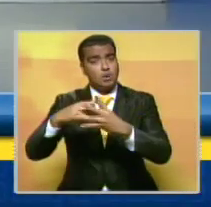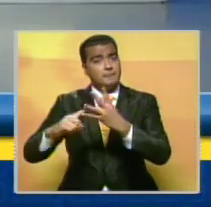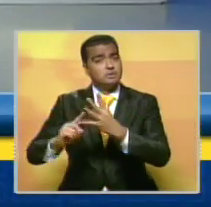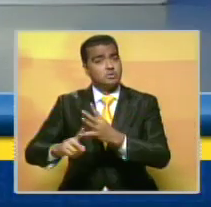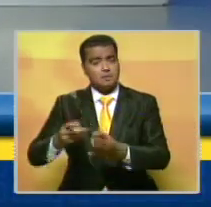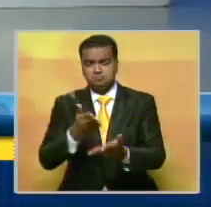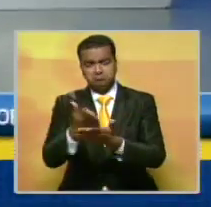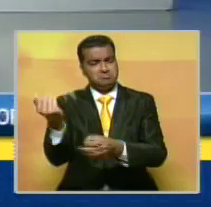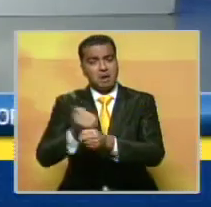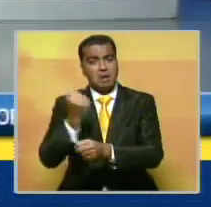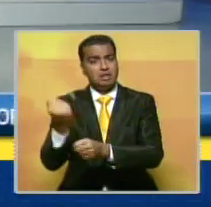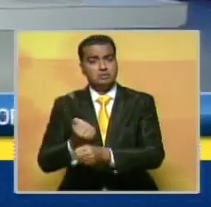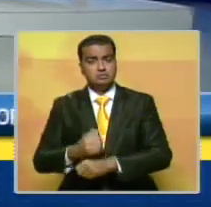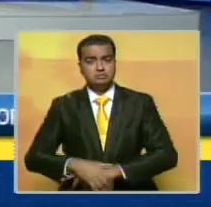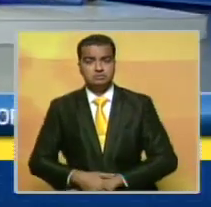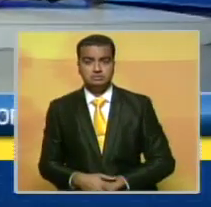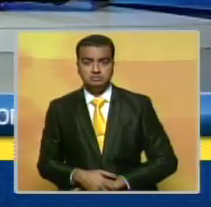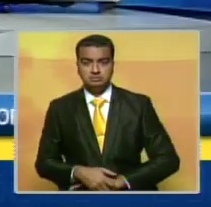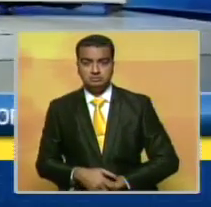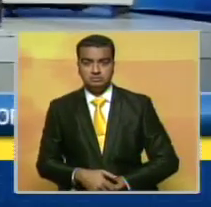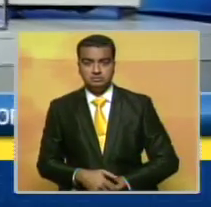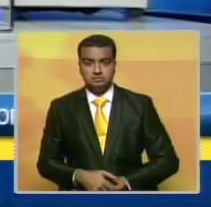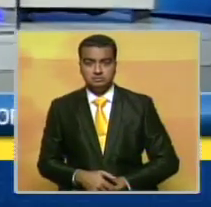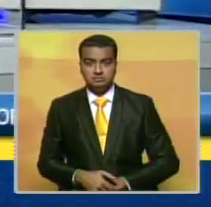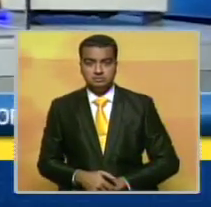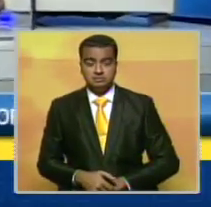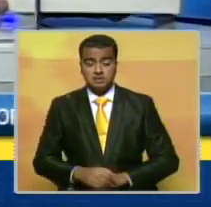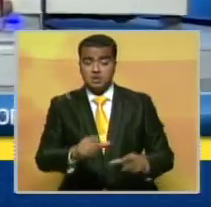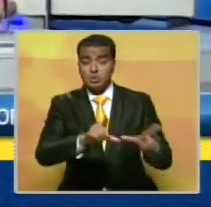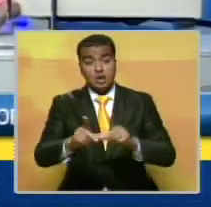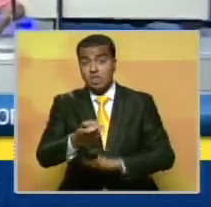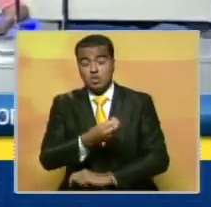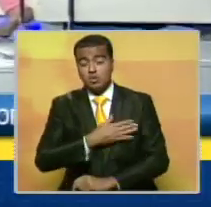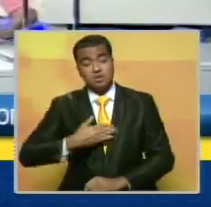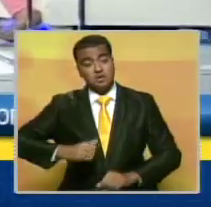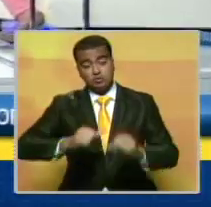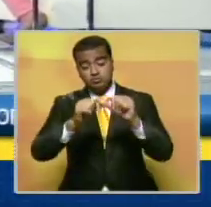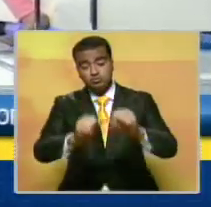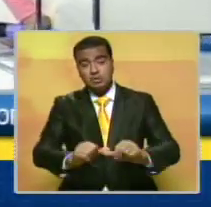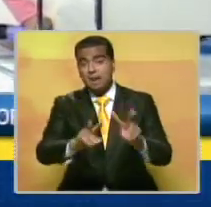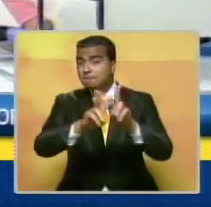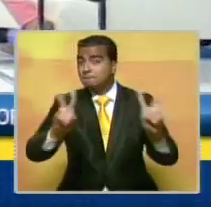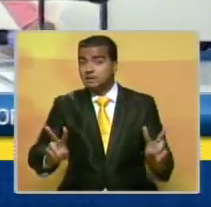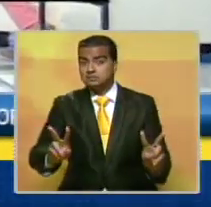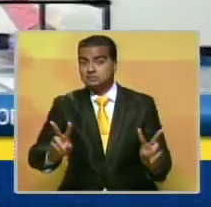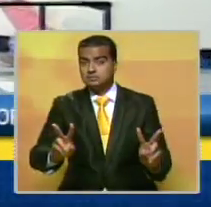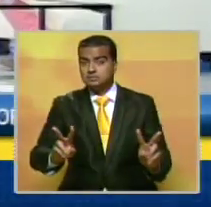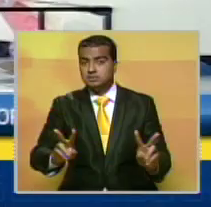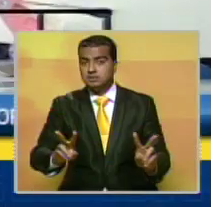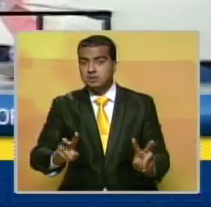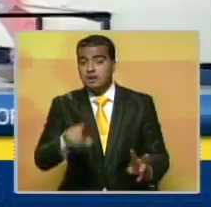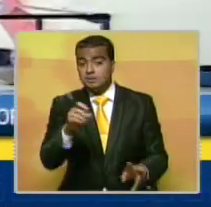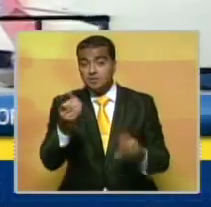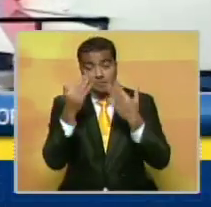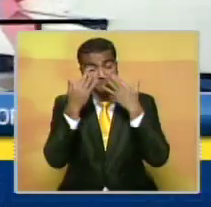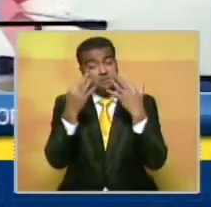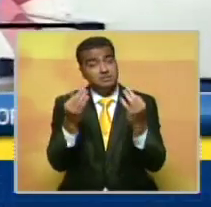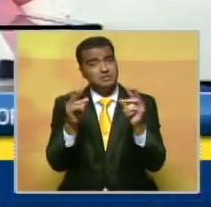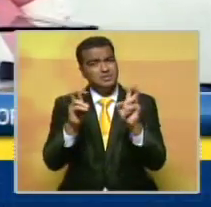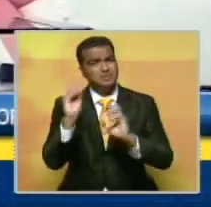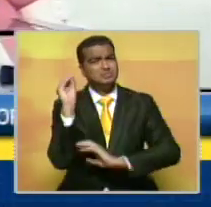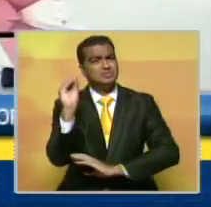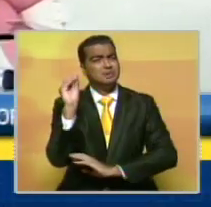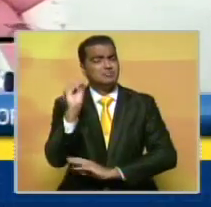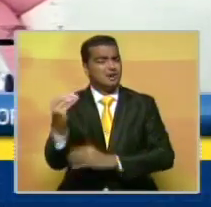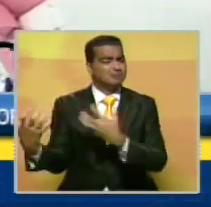eso. Aseguró que hay sectores que no quieren que se consolide la paz en el país. Destacó que están atentos ante nuevos llamados